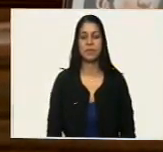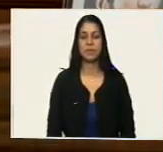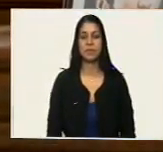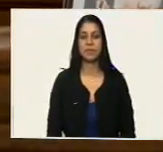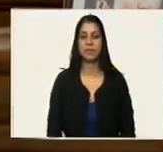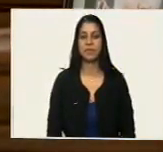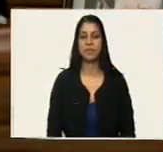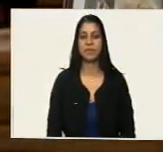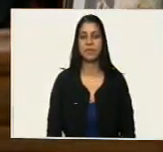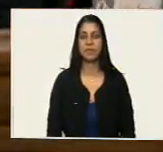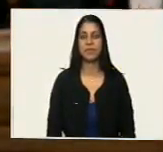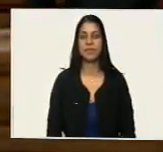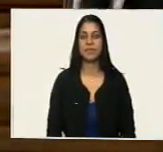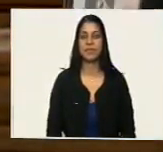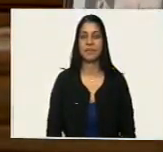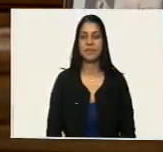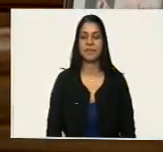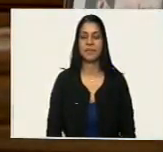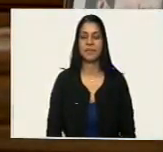Míos,